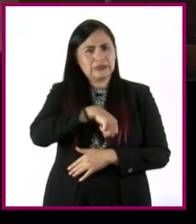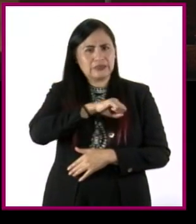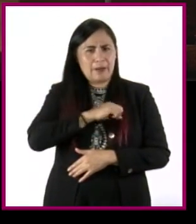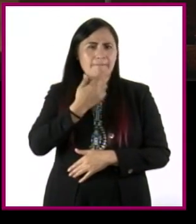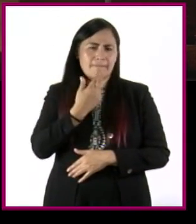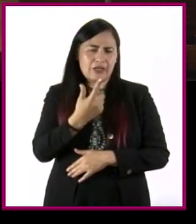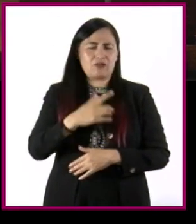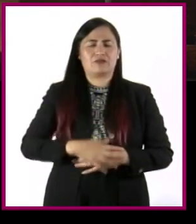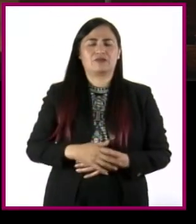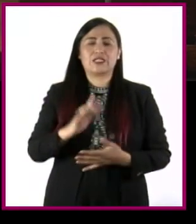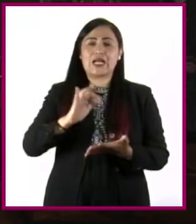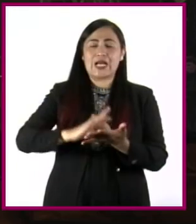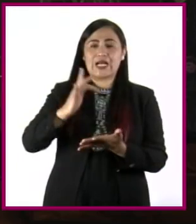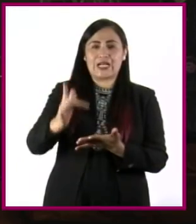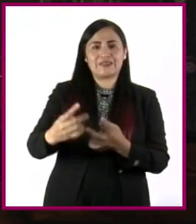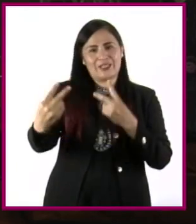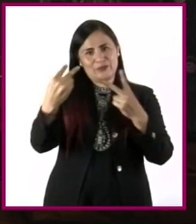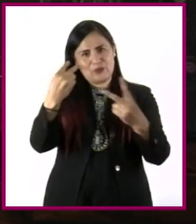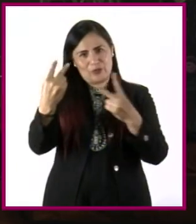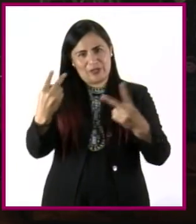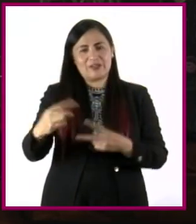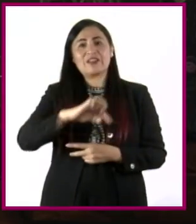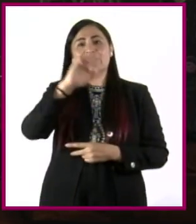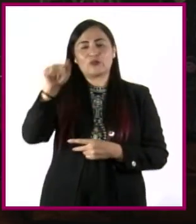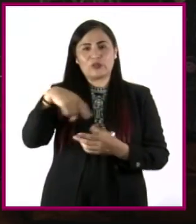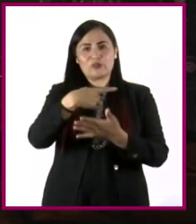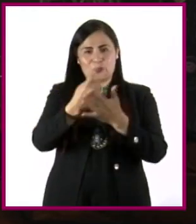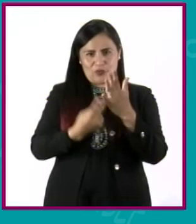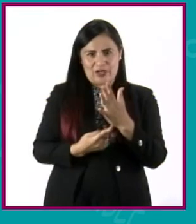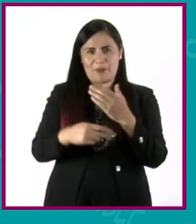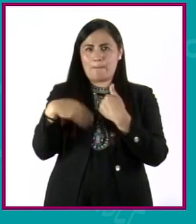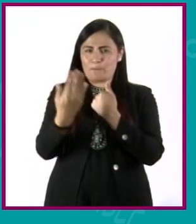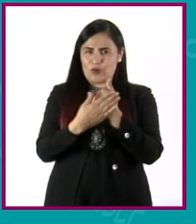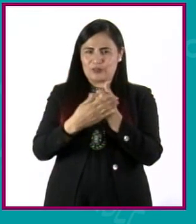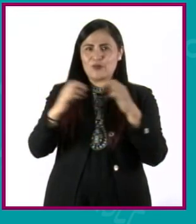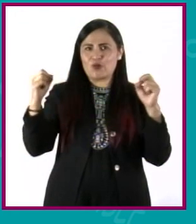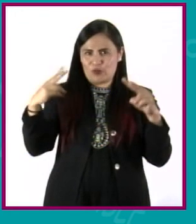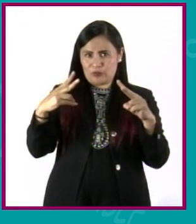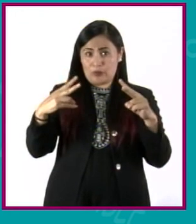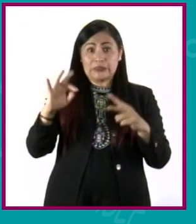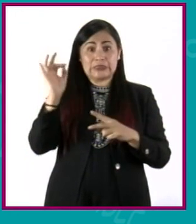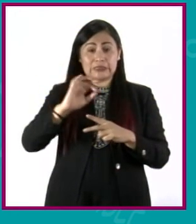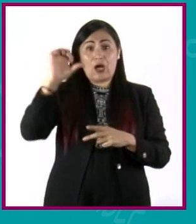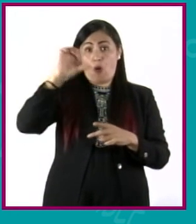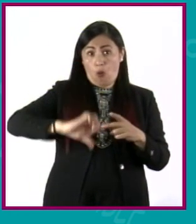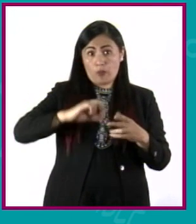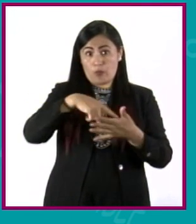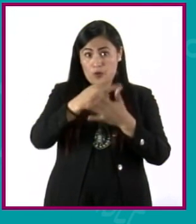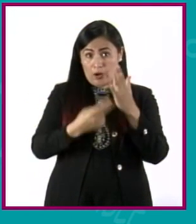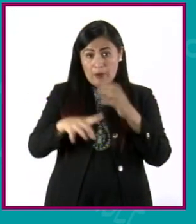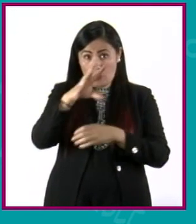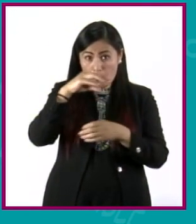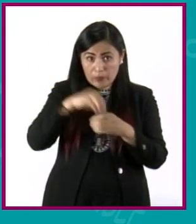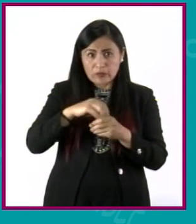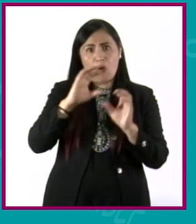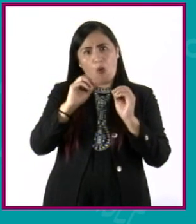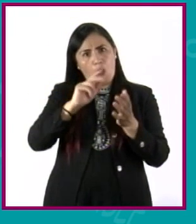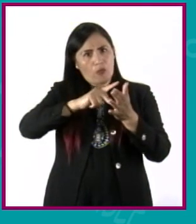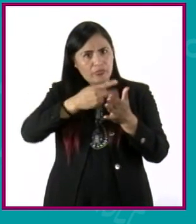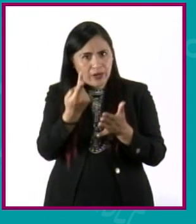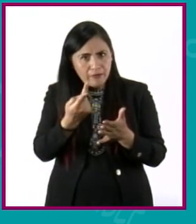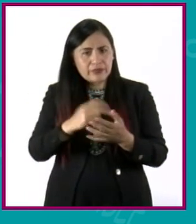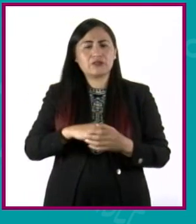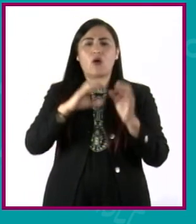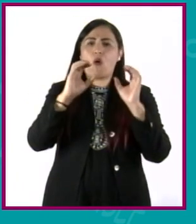Gracias por acompañarnos, amigos y amigas. Nos vemos en el próximo programa. Si no lo pudieron ver completo, o quieren verlo de nuevo, o